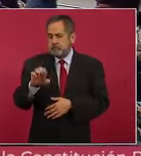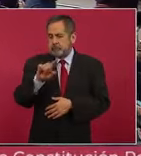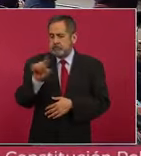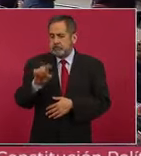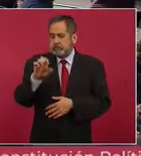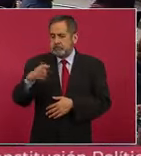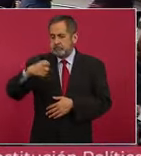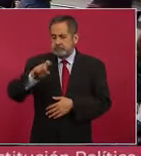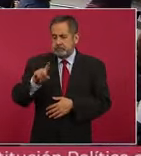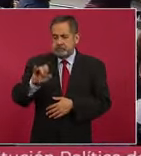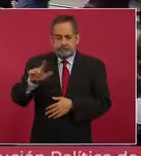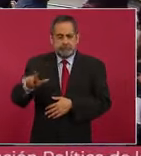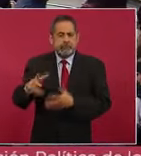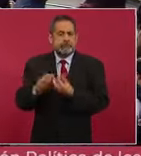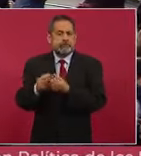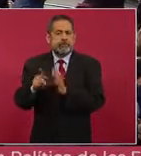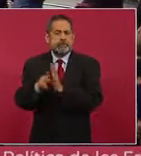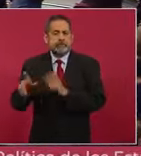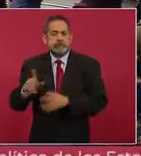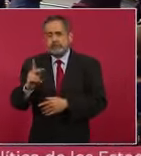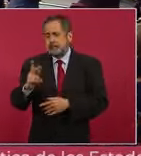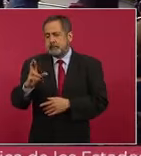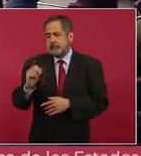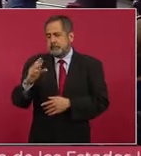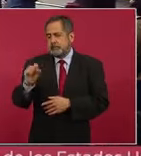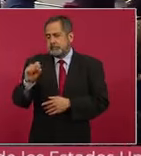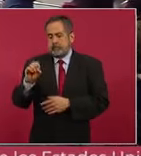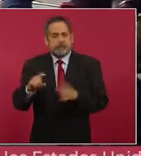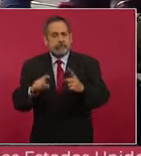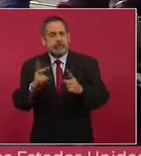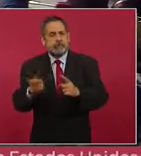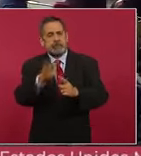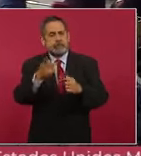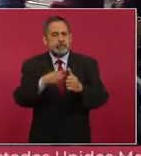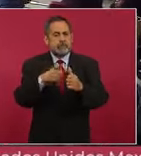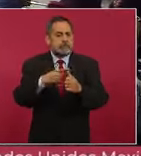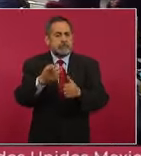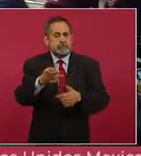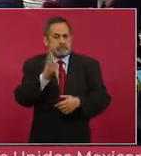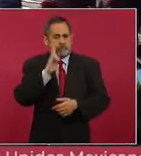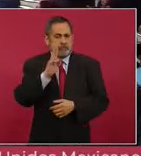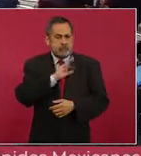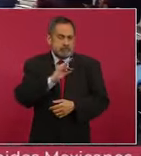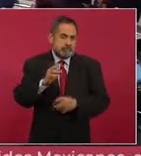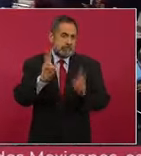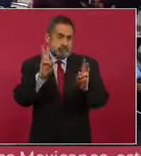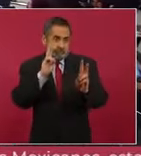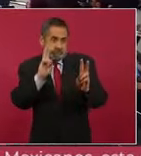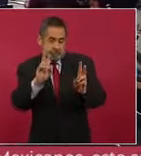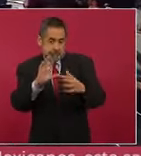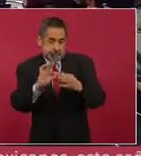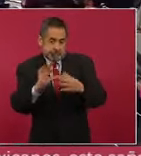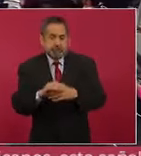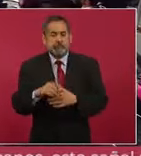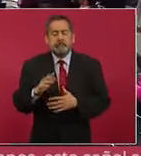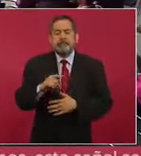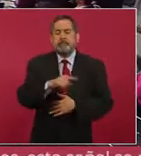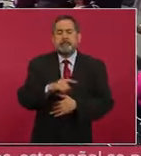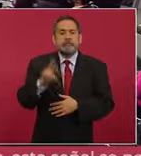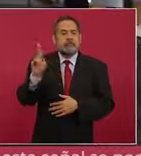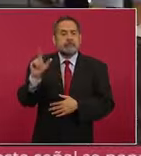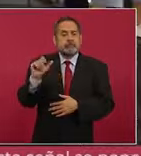revista Proceso. Preguntarle, presidente, primero si es que puede hablar sobre este tema. El Partido Acción Nacional